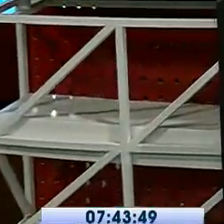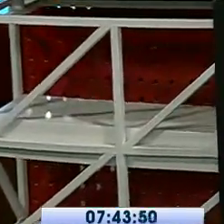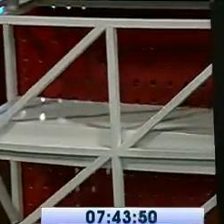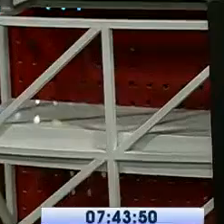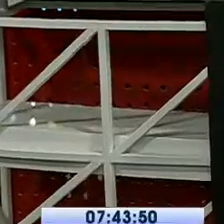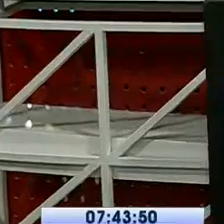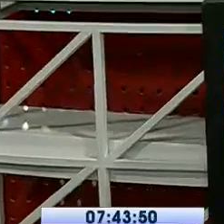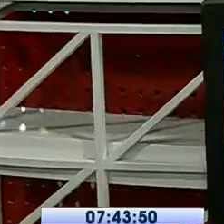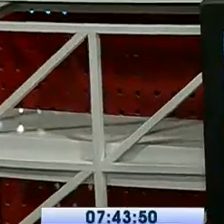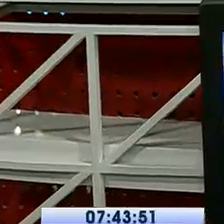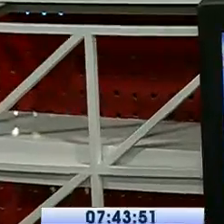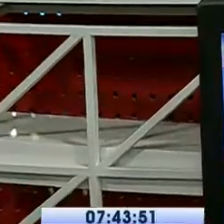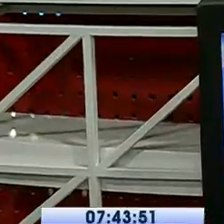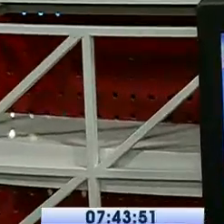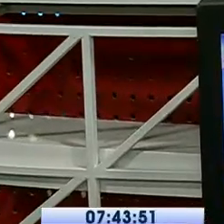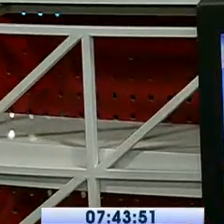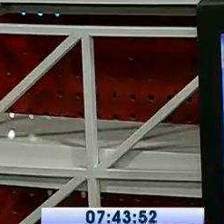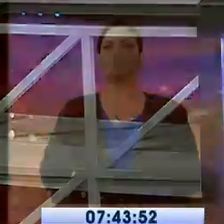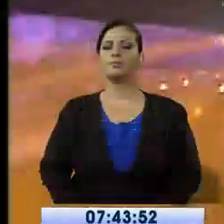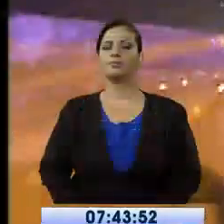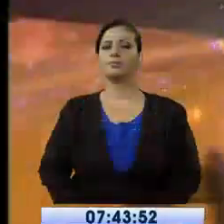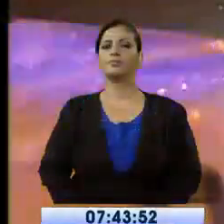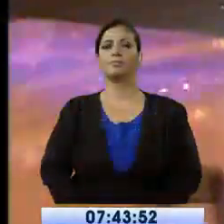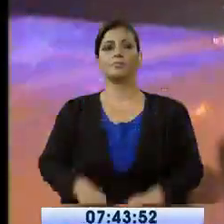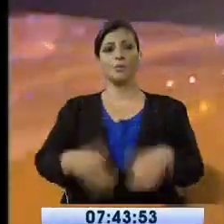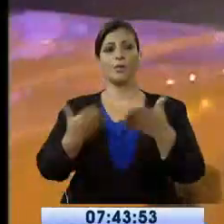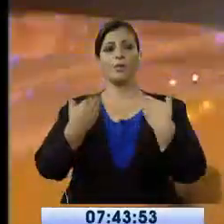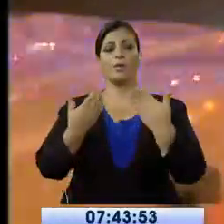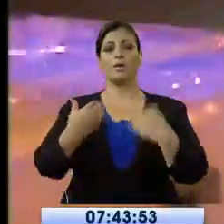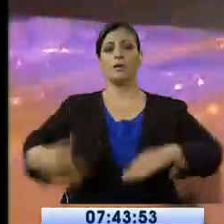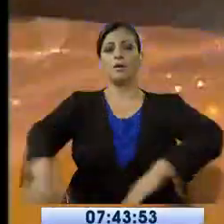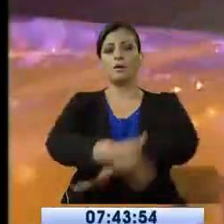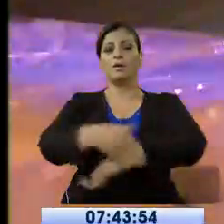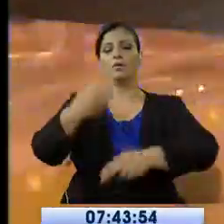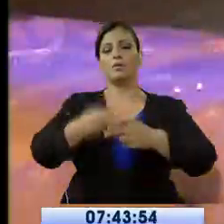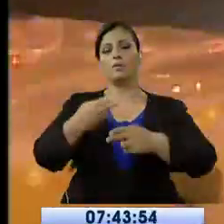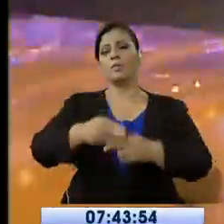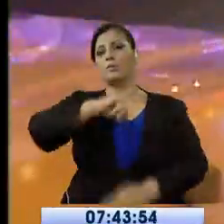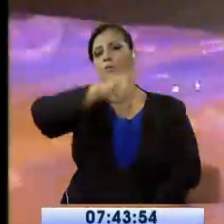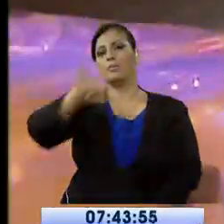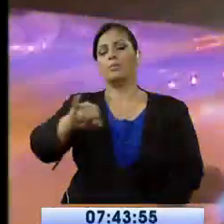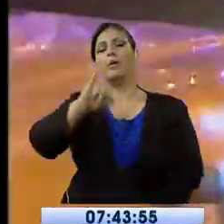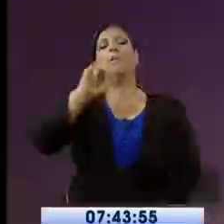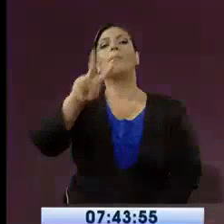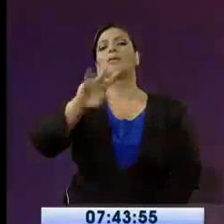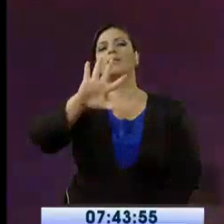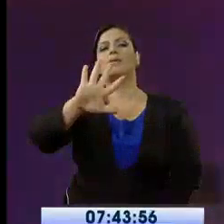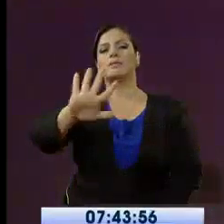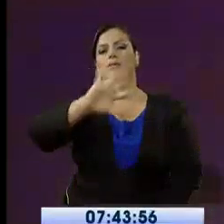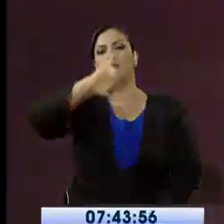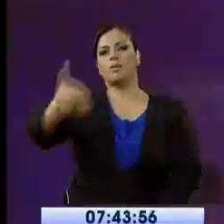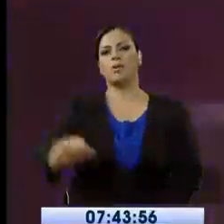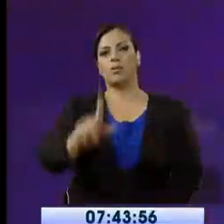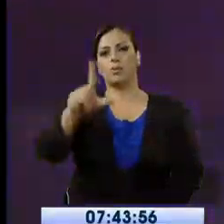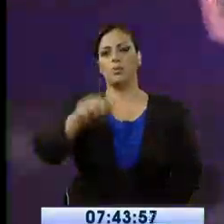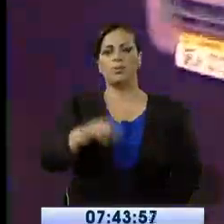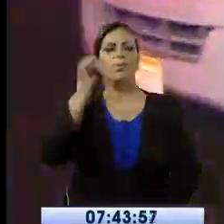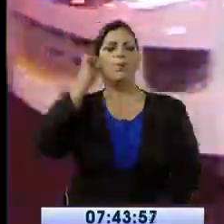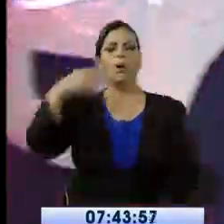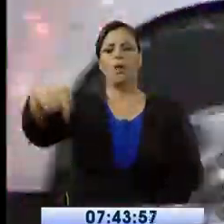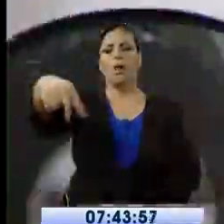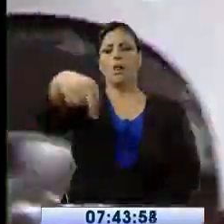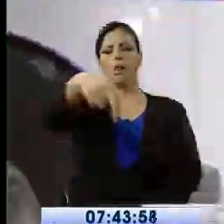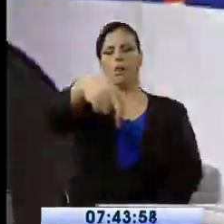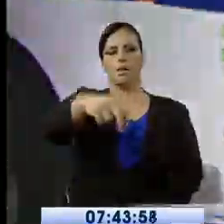Una mujer muere atropellada en la avenida 25 de Julio, al sur de Guayaquil. Según testigos, el vehículo que provoca el accidente